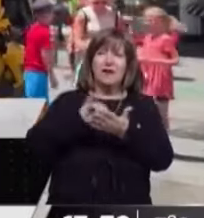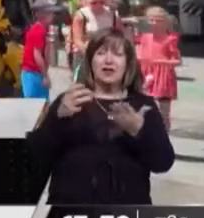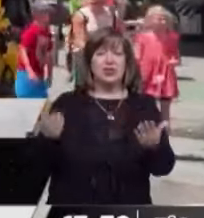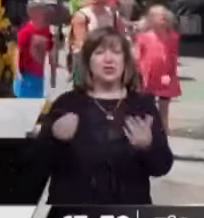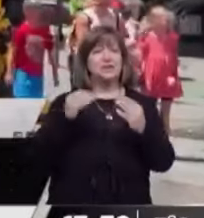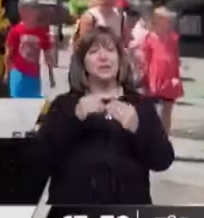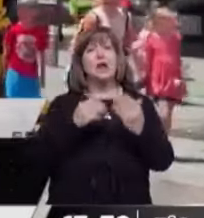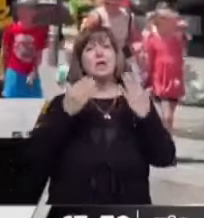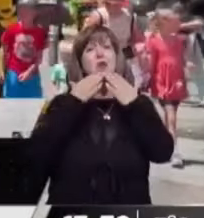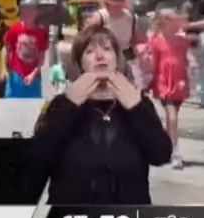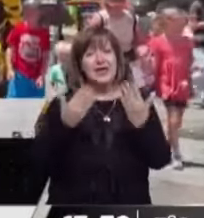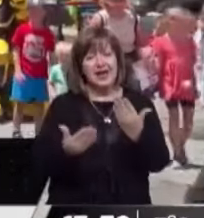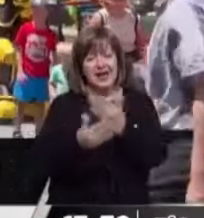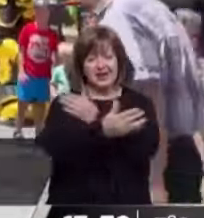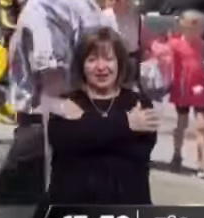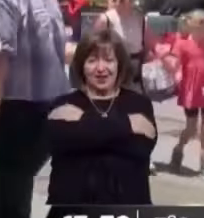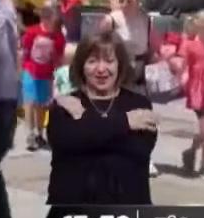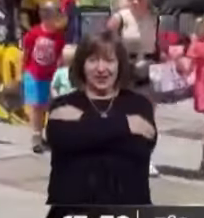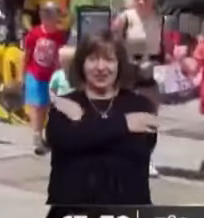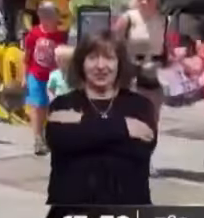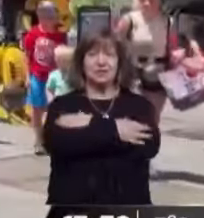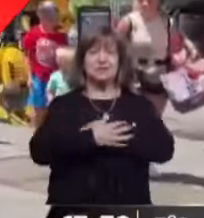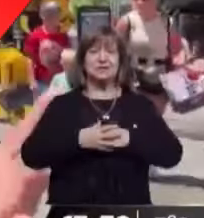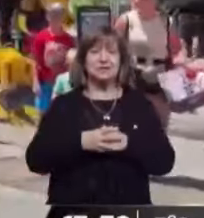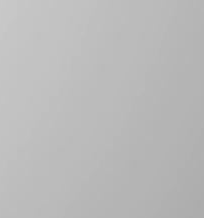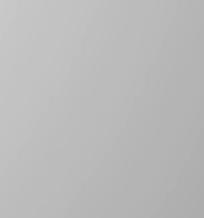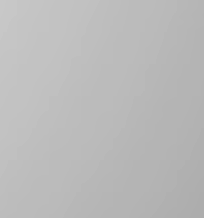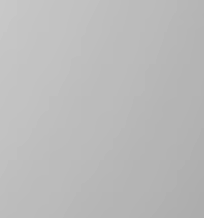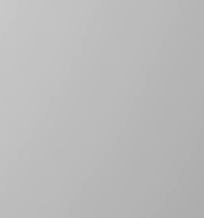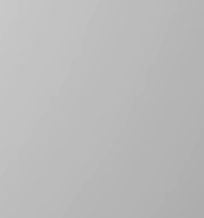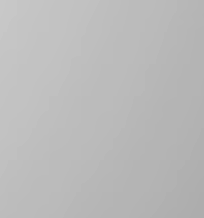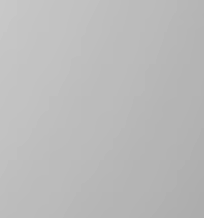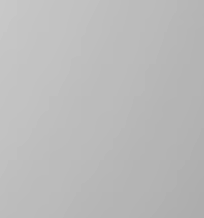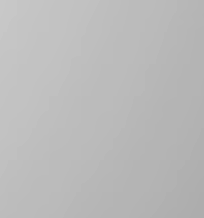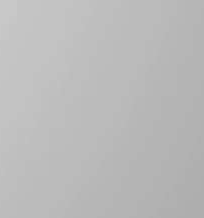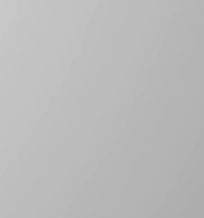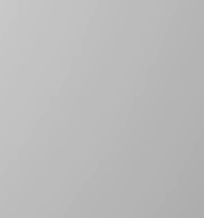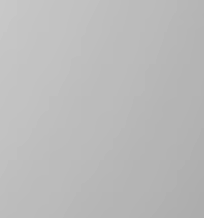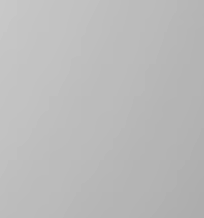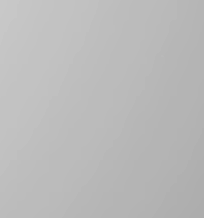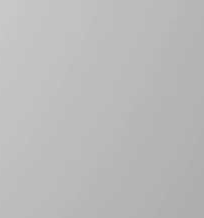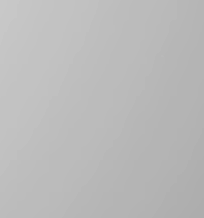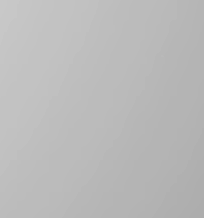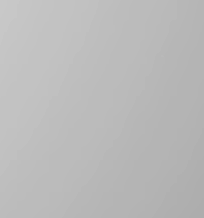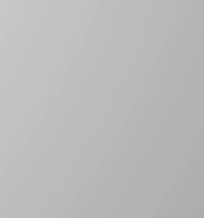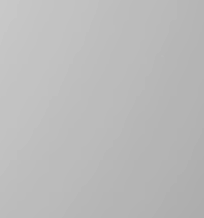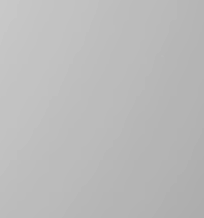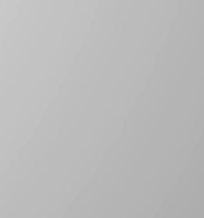abrazo y hasta mañana. Sí, dale. Por favor, gracias a ustedes y un abrazo para todos.